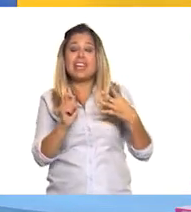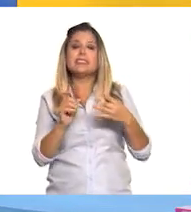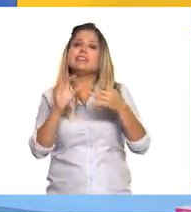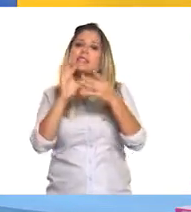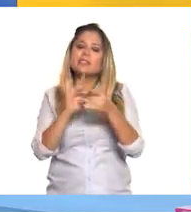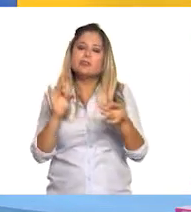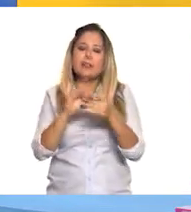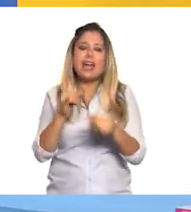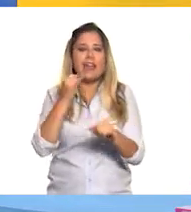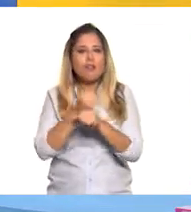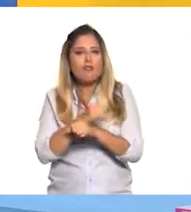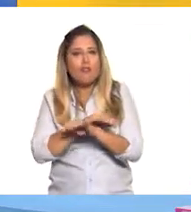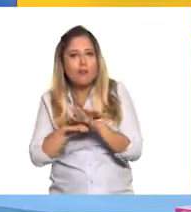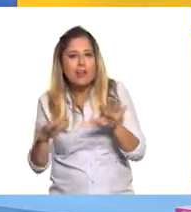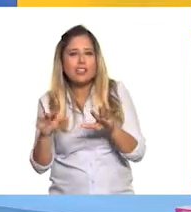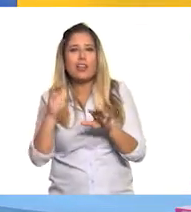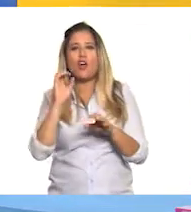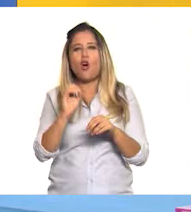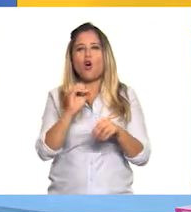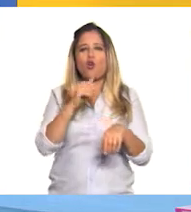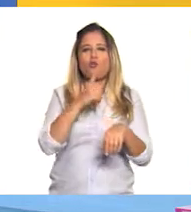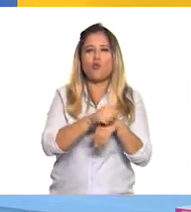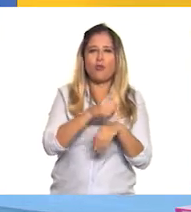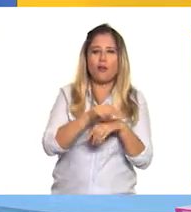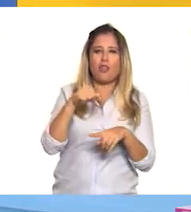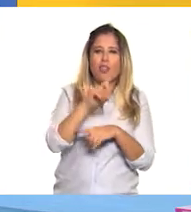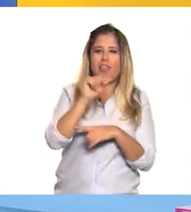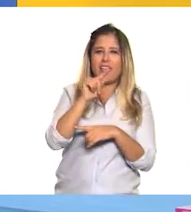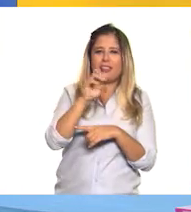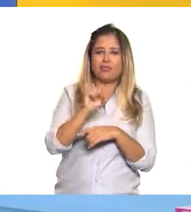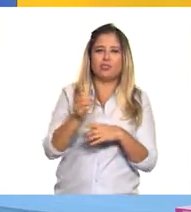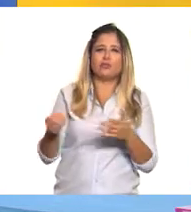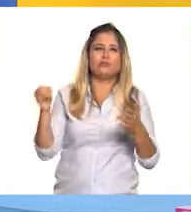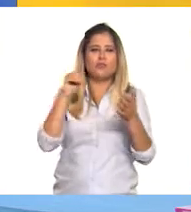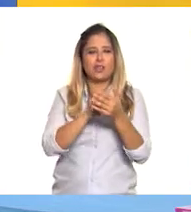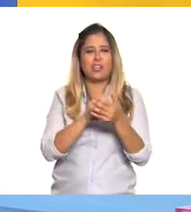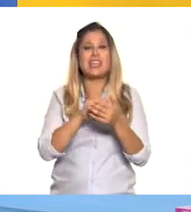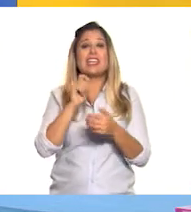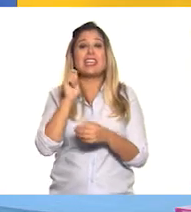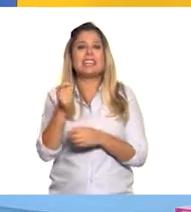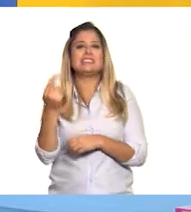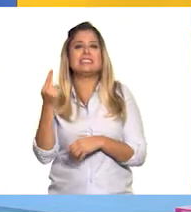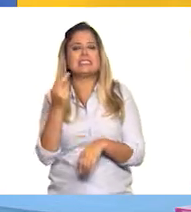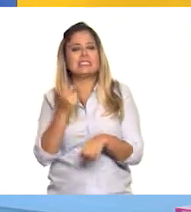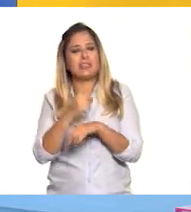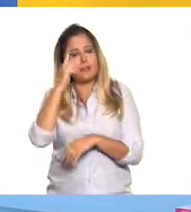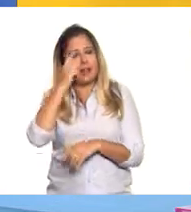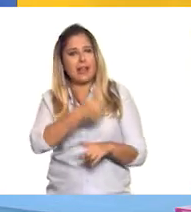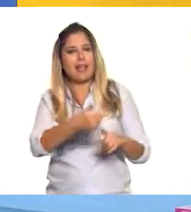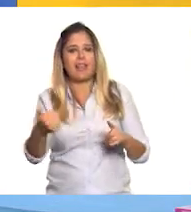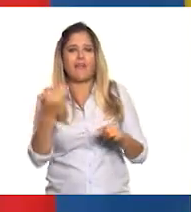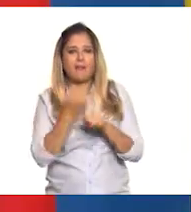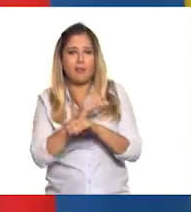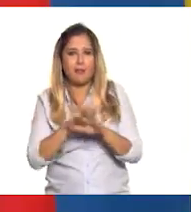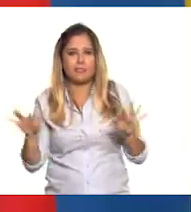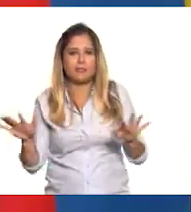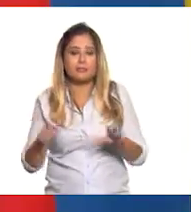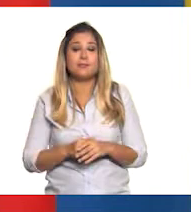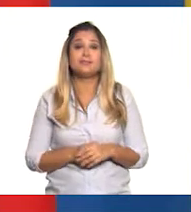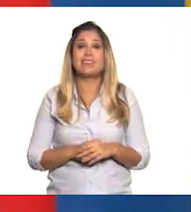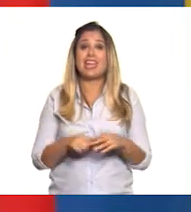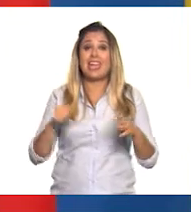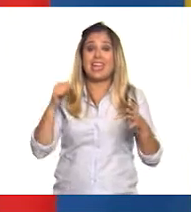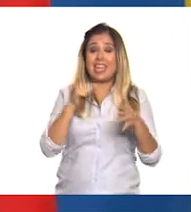la información y o datos que se incluirán en el encabezado, según las necesidades de información. Y allí